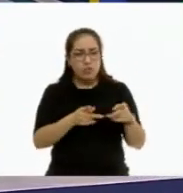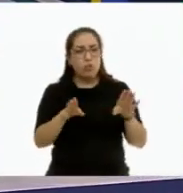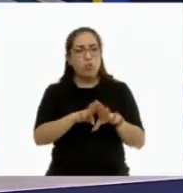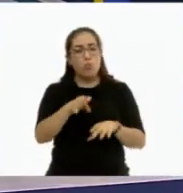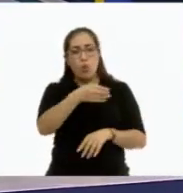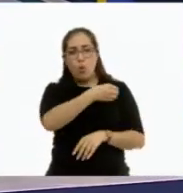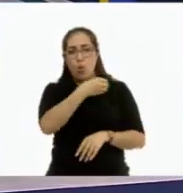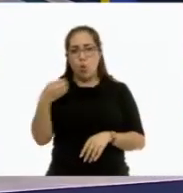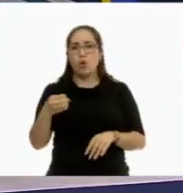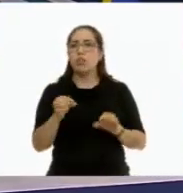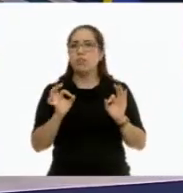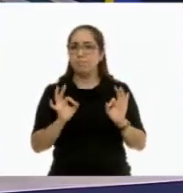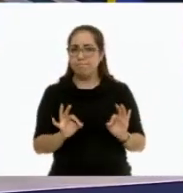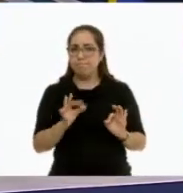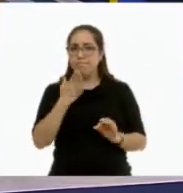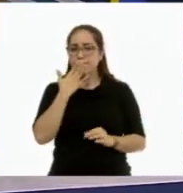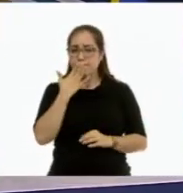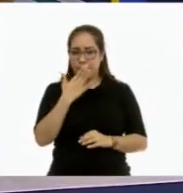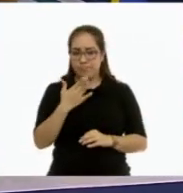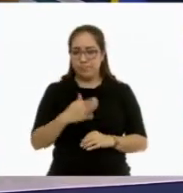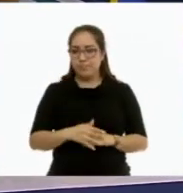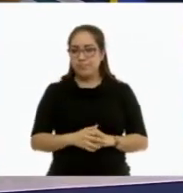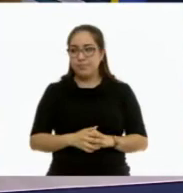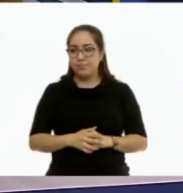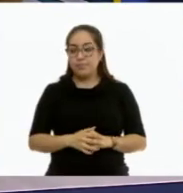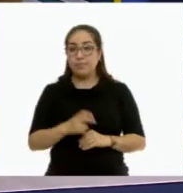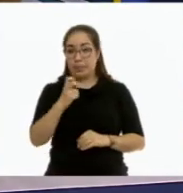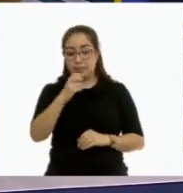manera coherente y organizada.